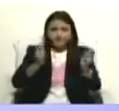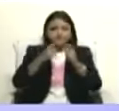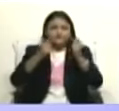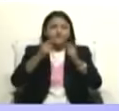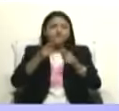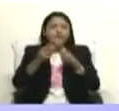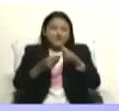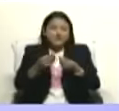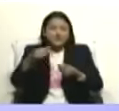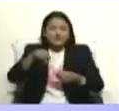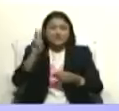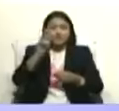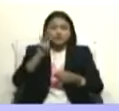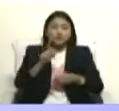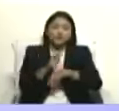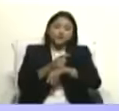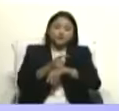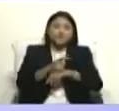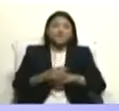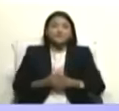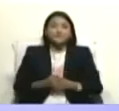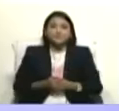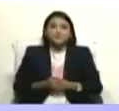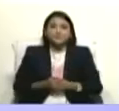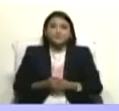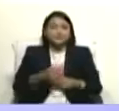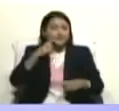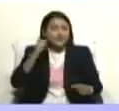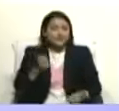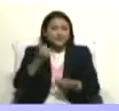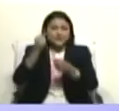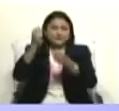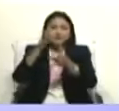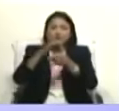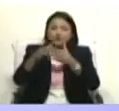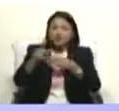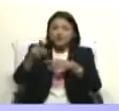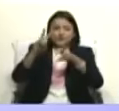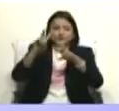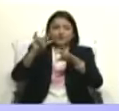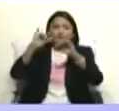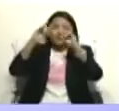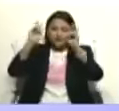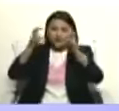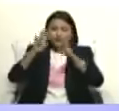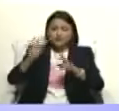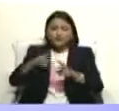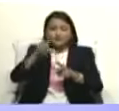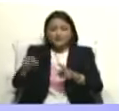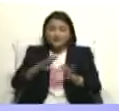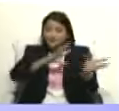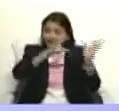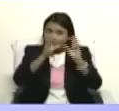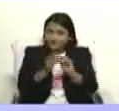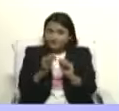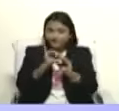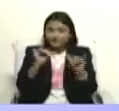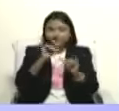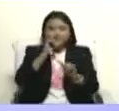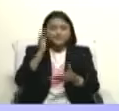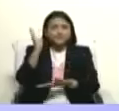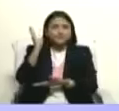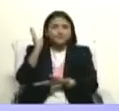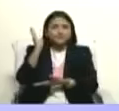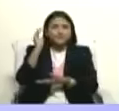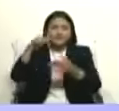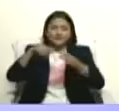República Bolivariana de Venezuela, que suma una nueva victoria en torno a este tema sobre el Esequibo. Es la información que se maneja a esta hora desde el